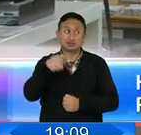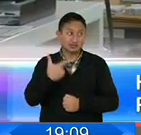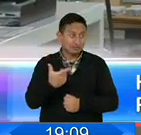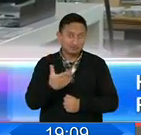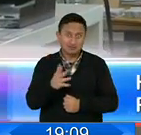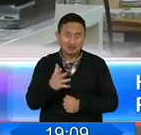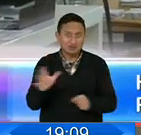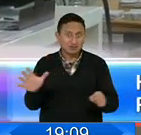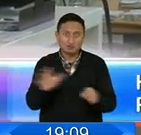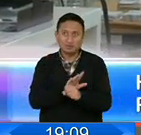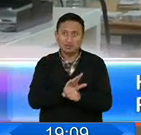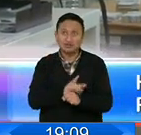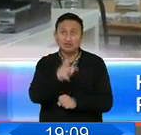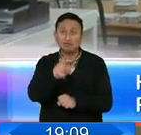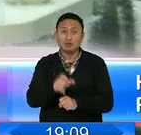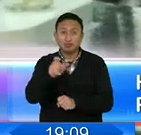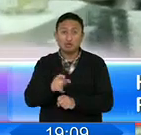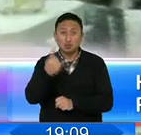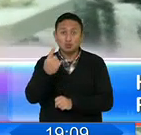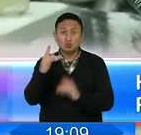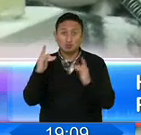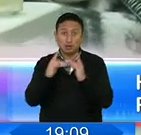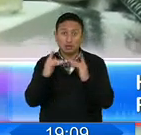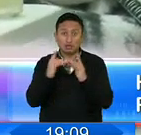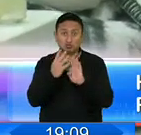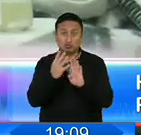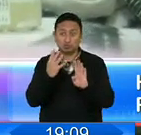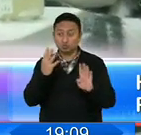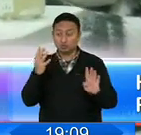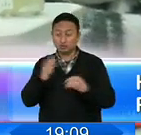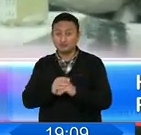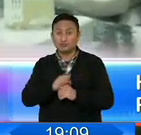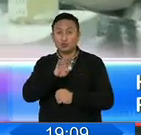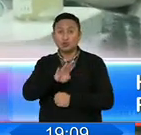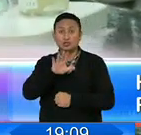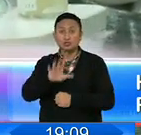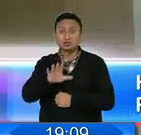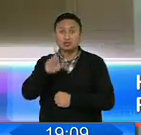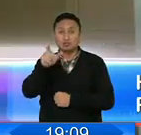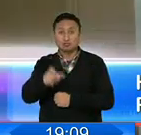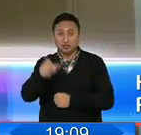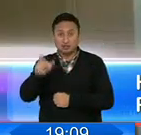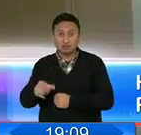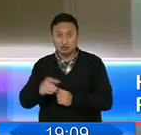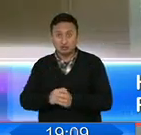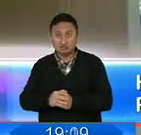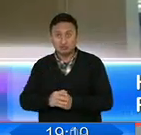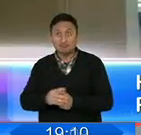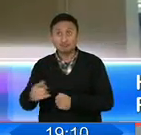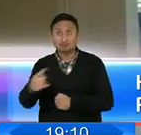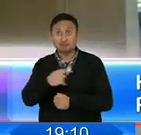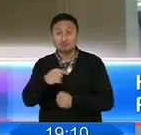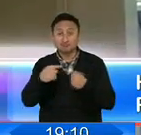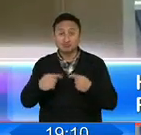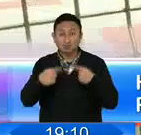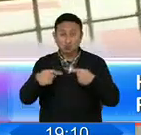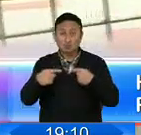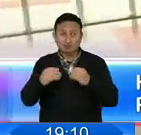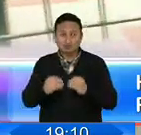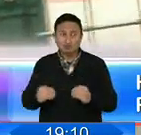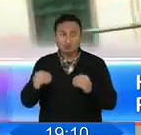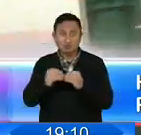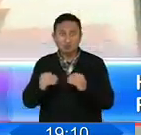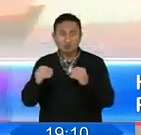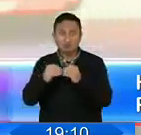espacio. La lista de espera para una cama en esta área es de 45 personas. Y con este panorama, cada día se incrementan las